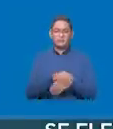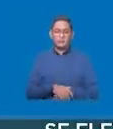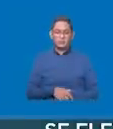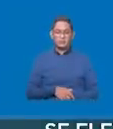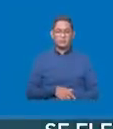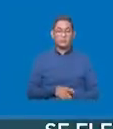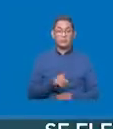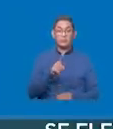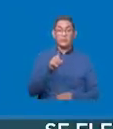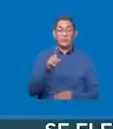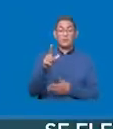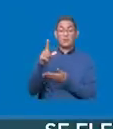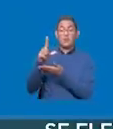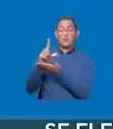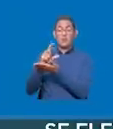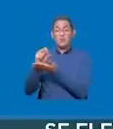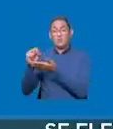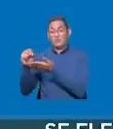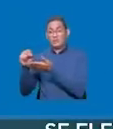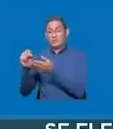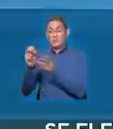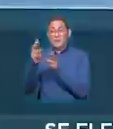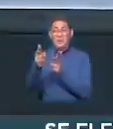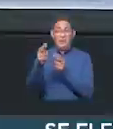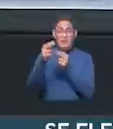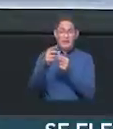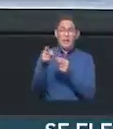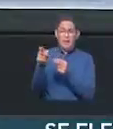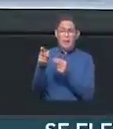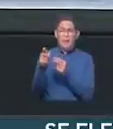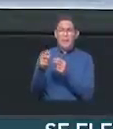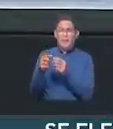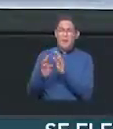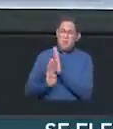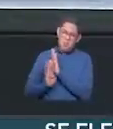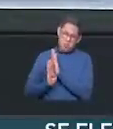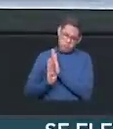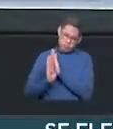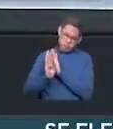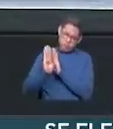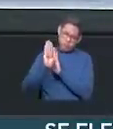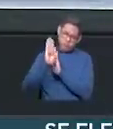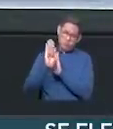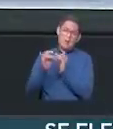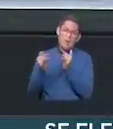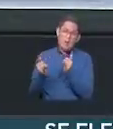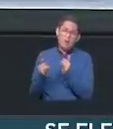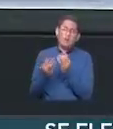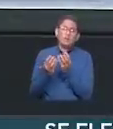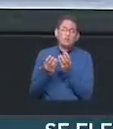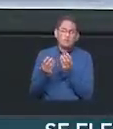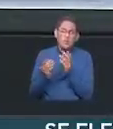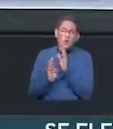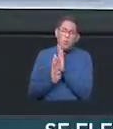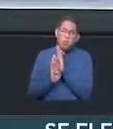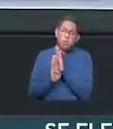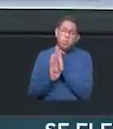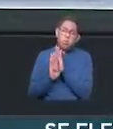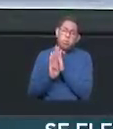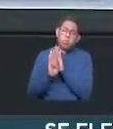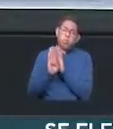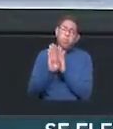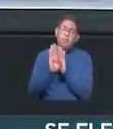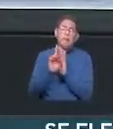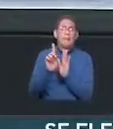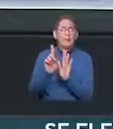en la provincia de los santos y herrera hemos logrado disminuir la velocidad de contagio por lo que se mantendrán las medidas vigentes